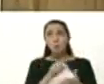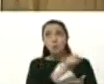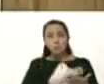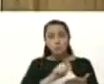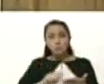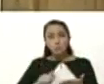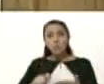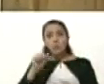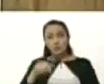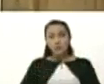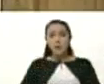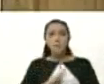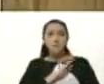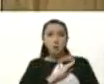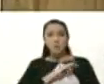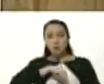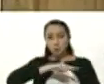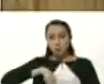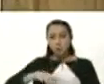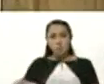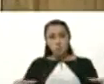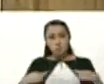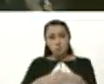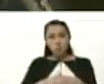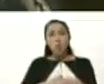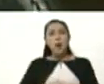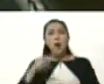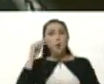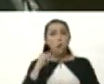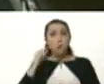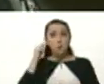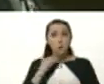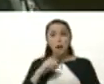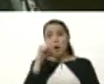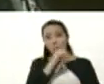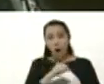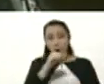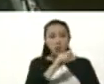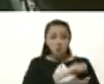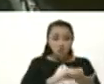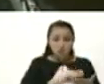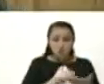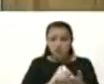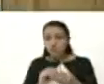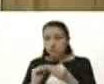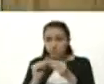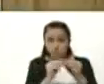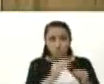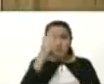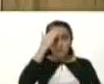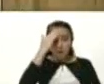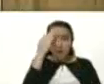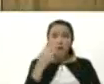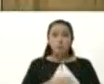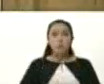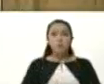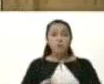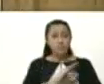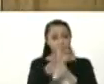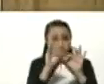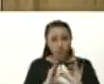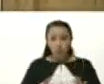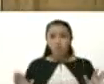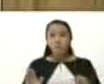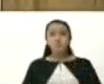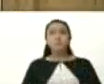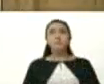Serenata Guayanesa. Serenata Guayanesa no solamente es que canta, es que componen, arreglan. son utility y